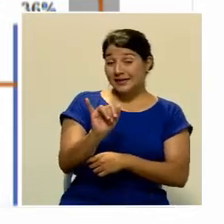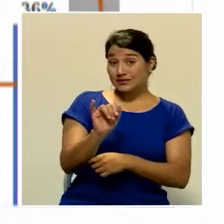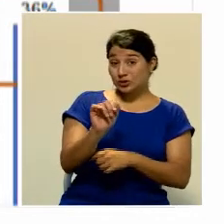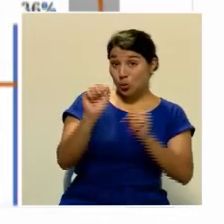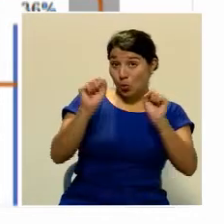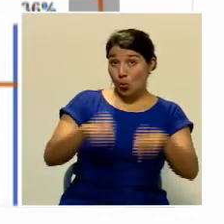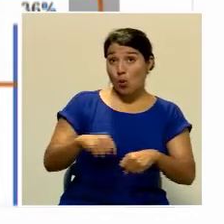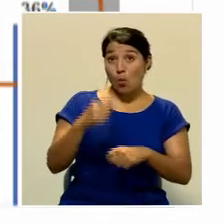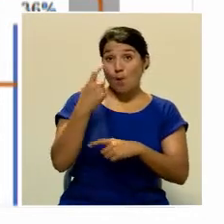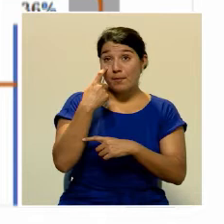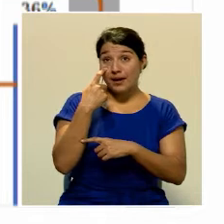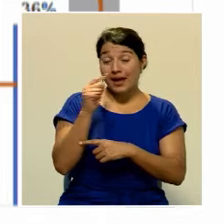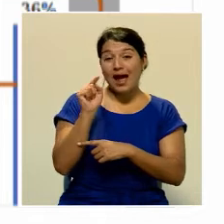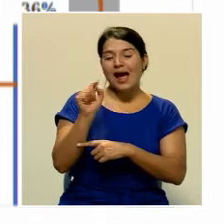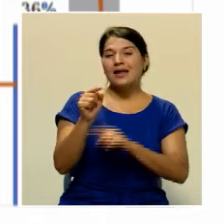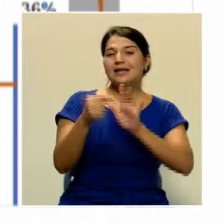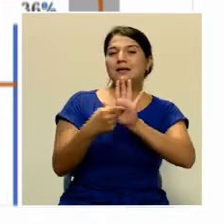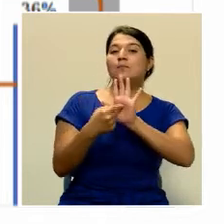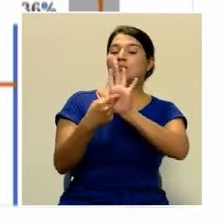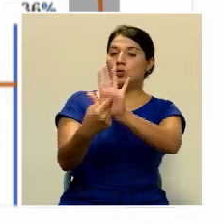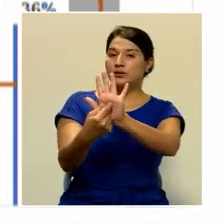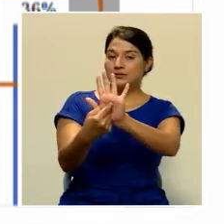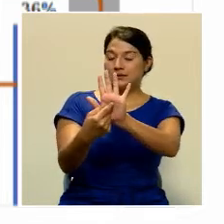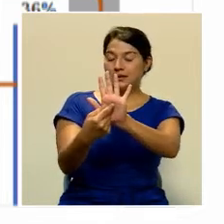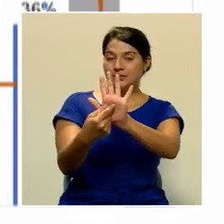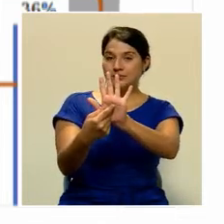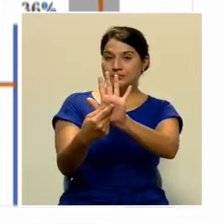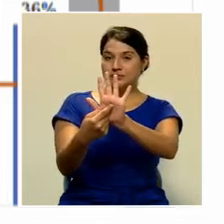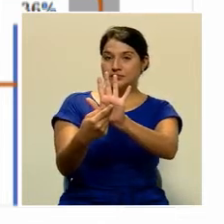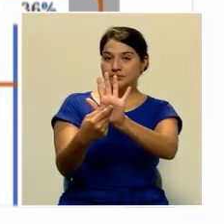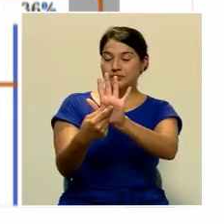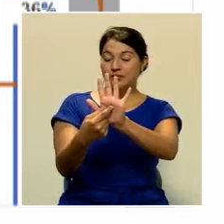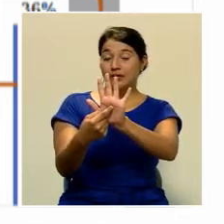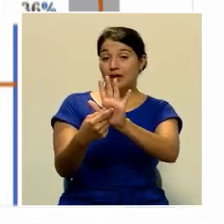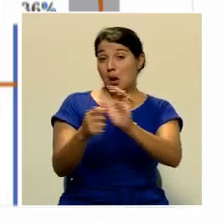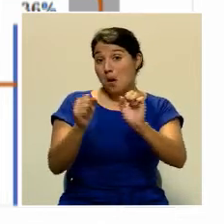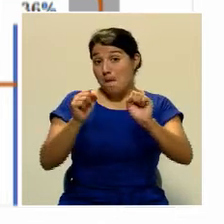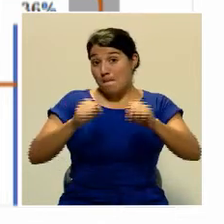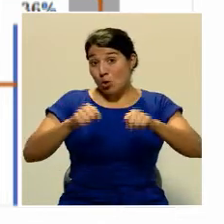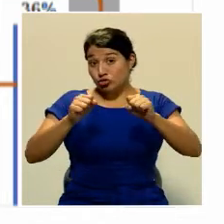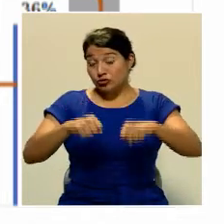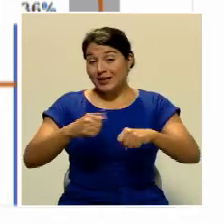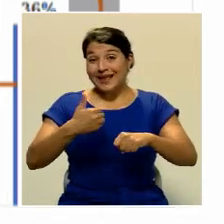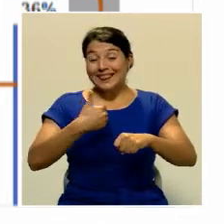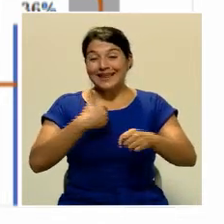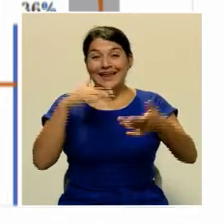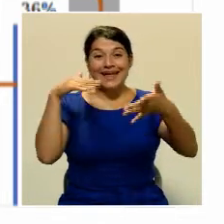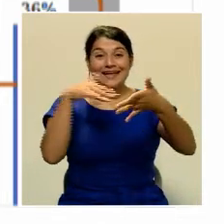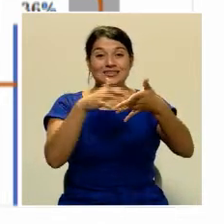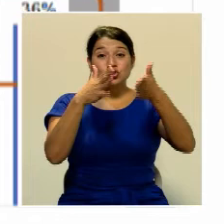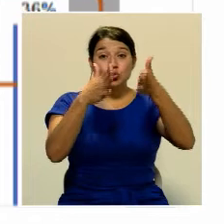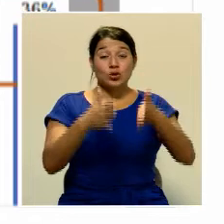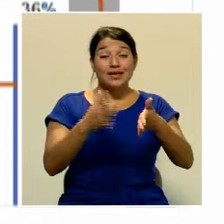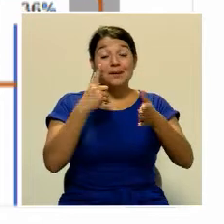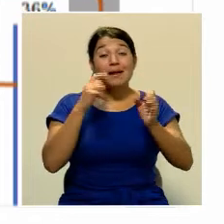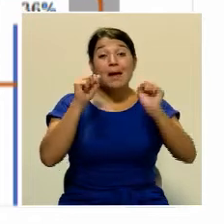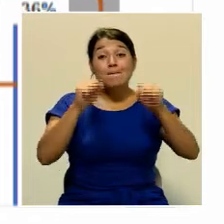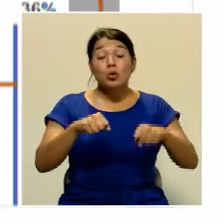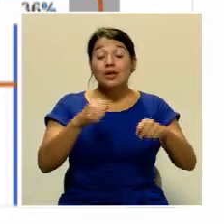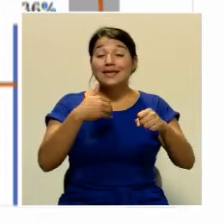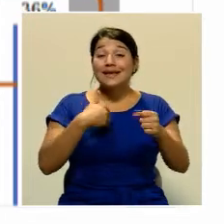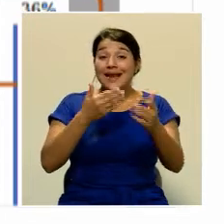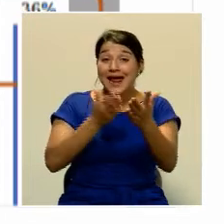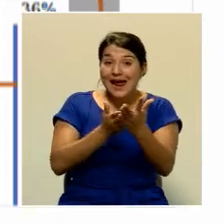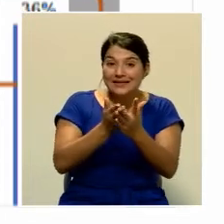nos muestra, digamos, las posibilidades que tienen los estudiantes para tener acceso